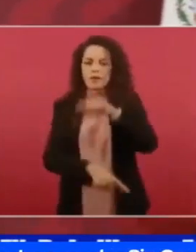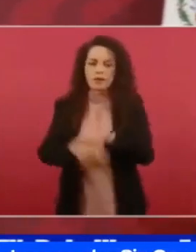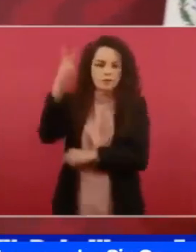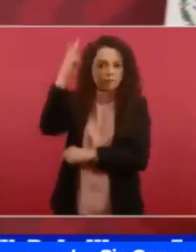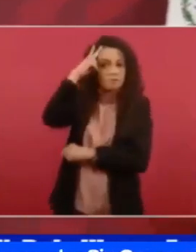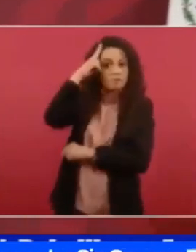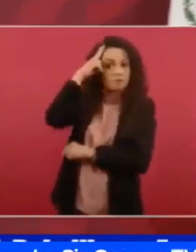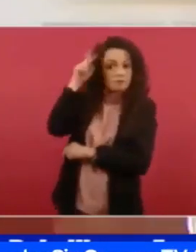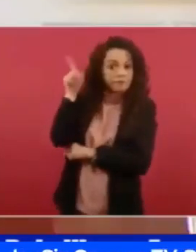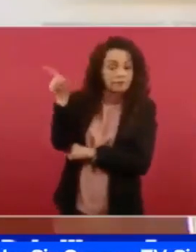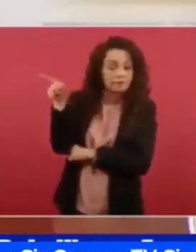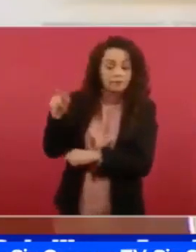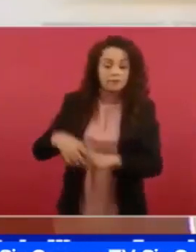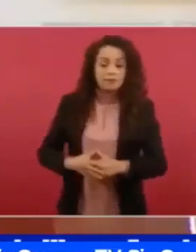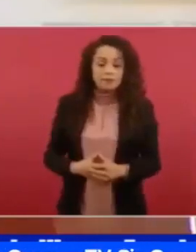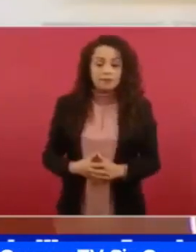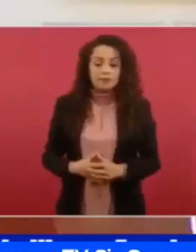de aquel lado.